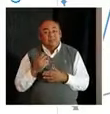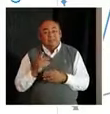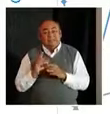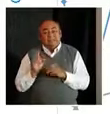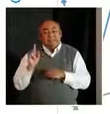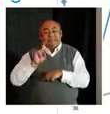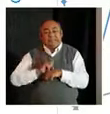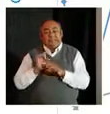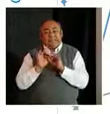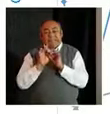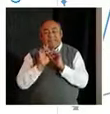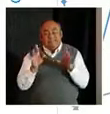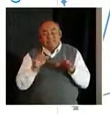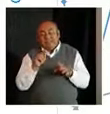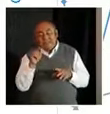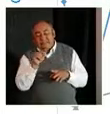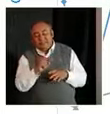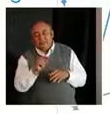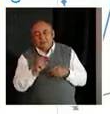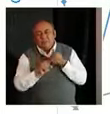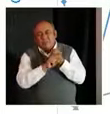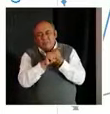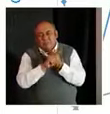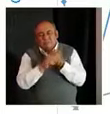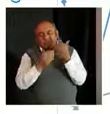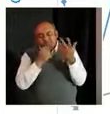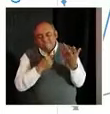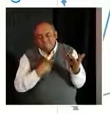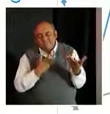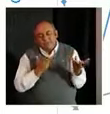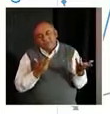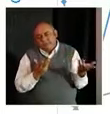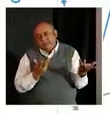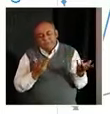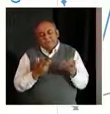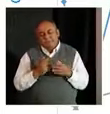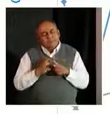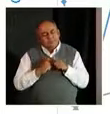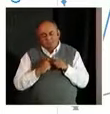fue una situación puntual, pues seguimos trabajando con los mismos equipos.